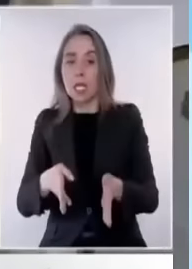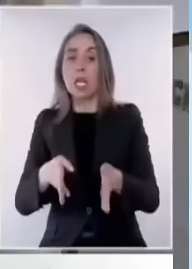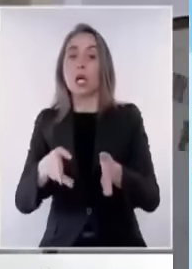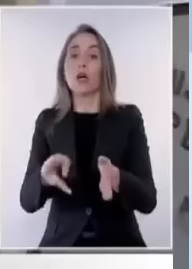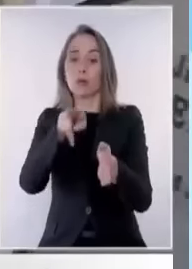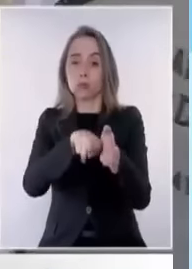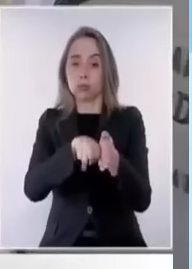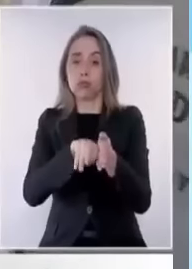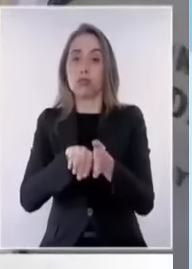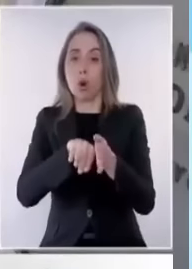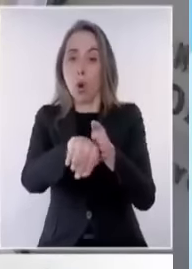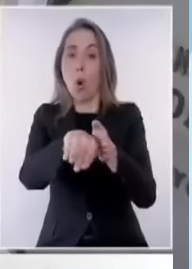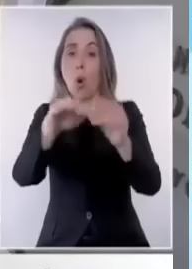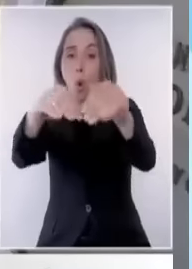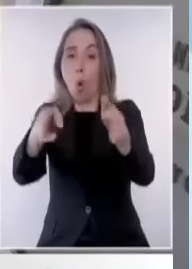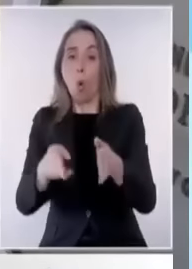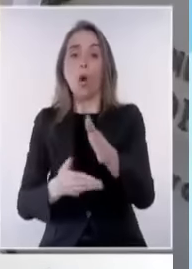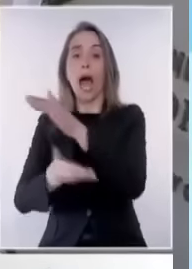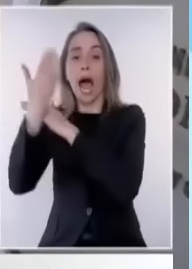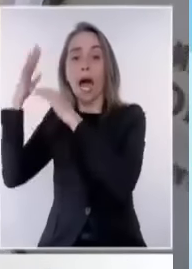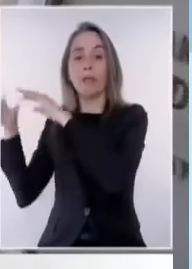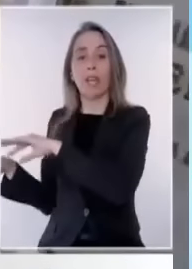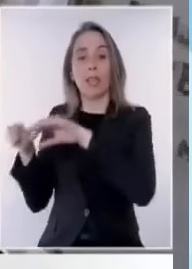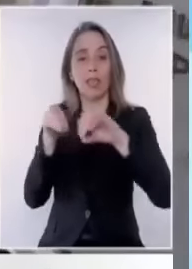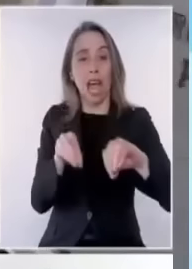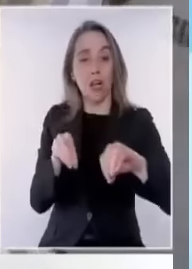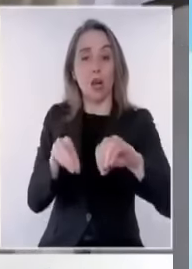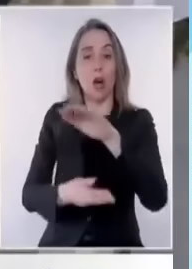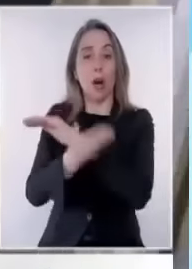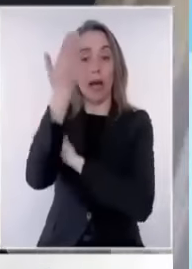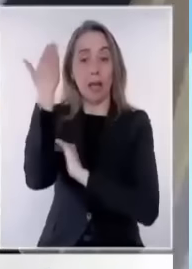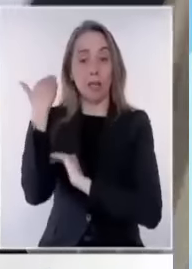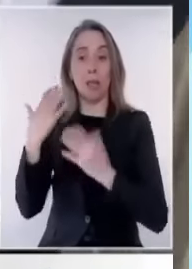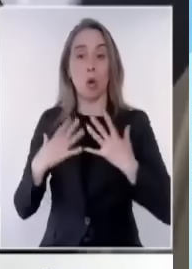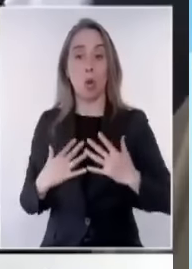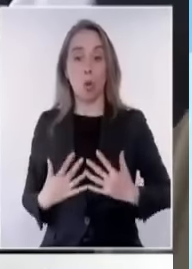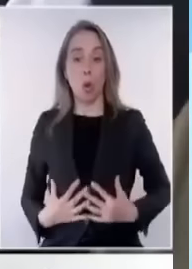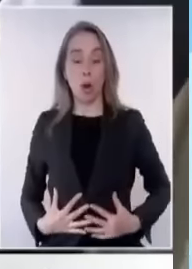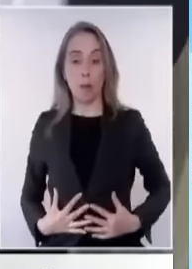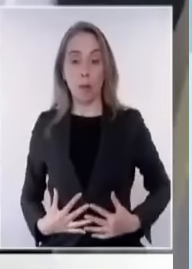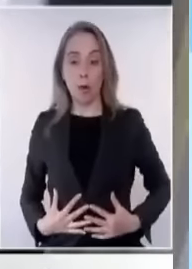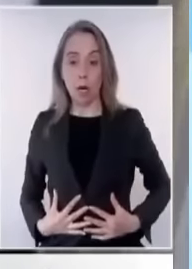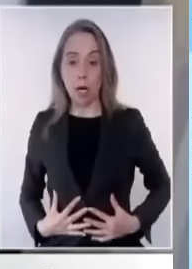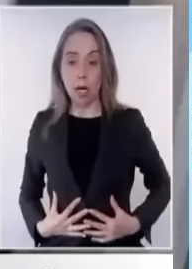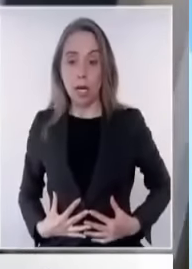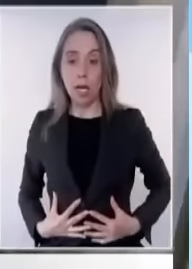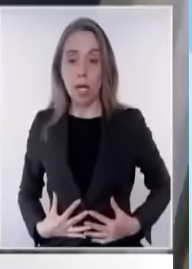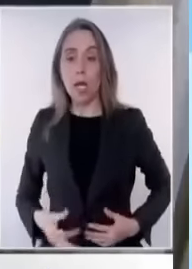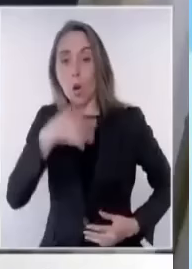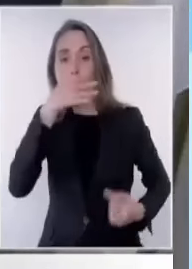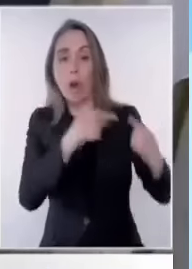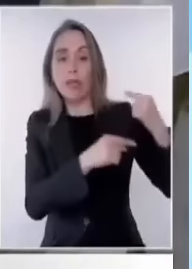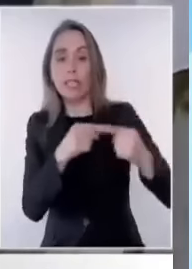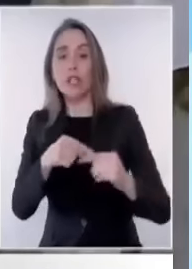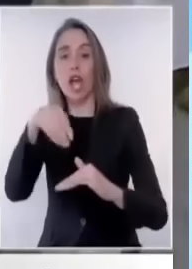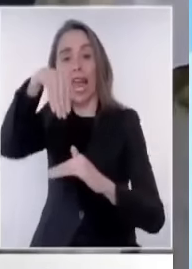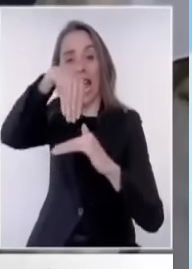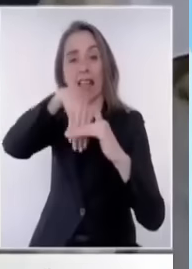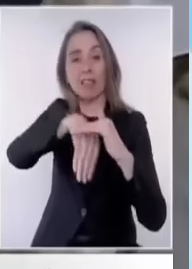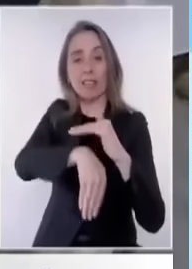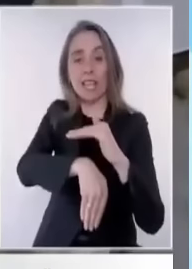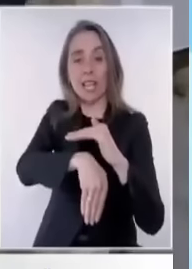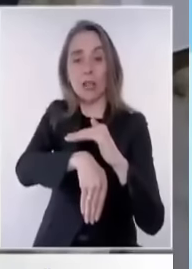urnas, sí. Están en urnas. Cuando se trajeron, bueno, originalmente esos presidentes fueron, dice el relato histórico, que fueron